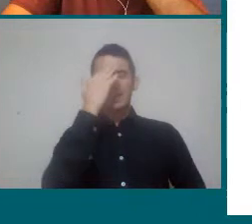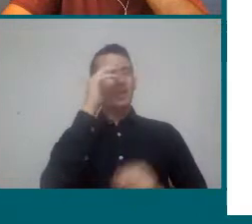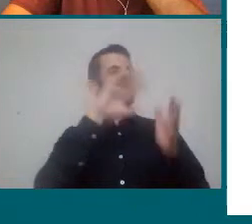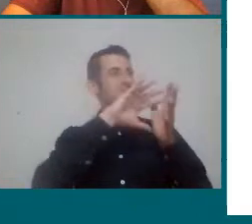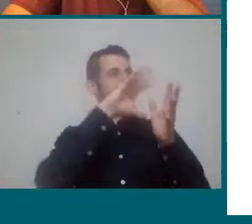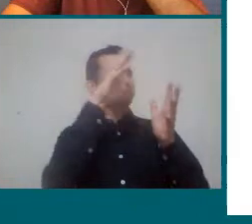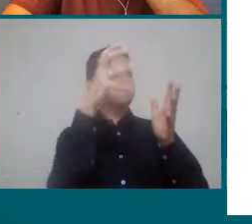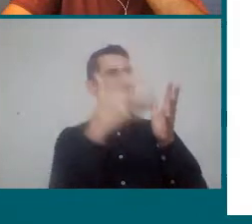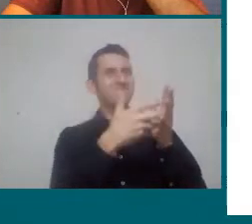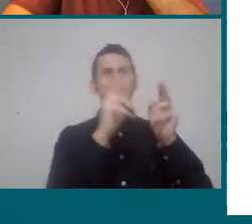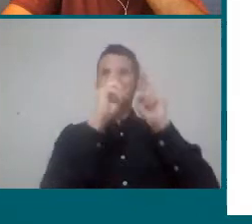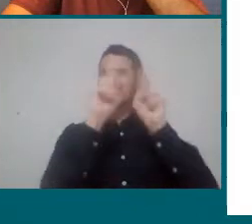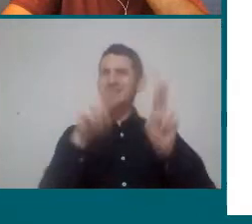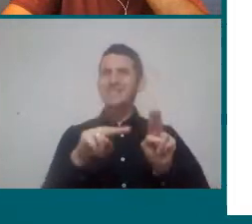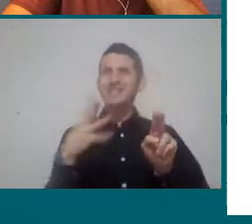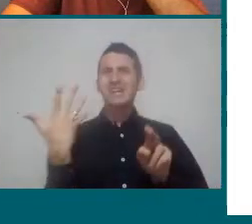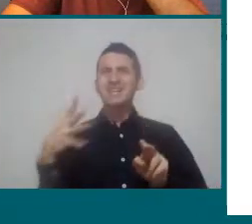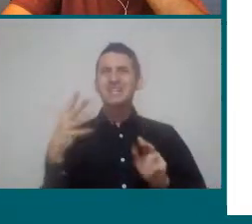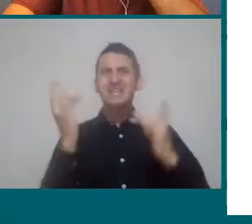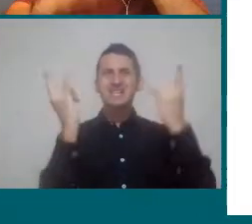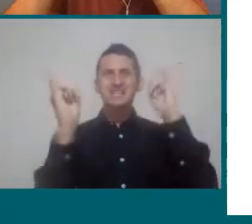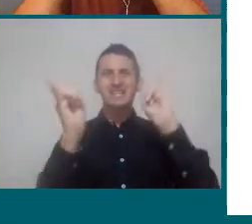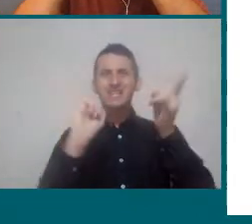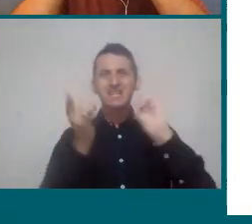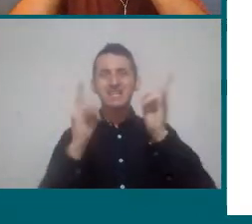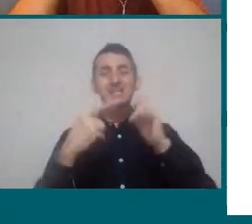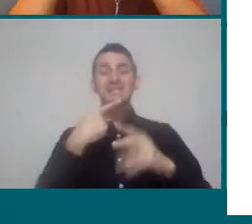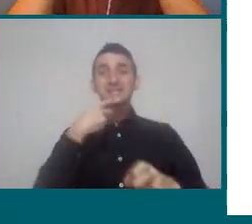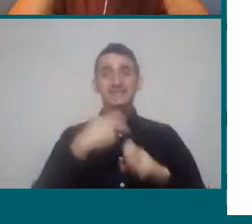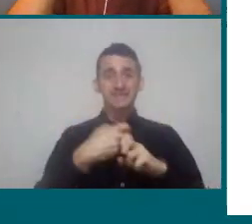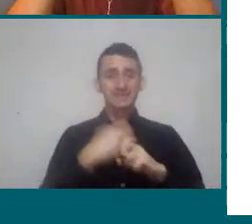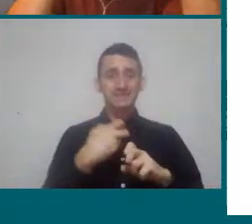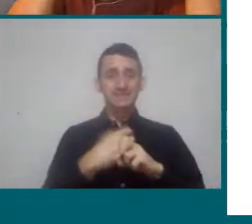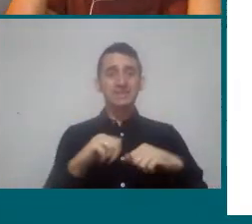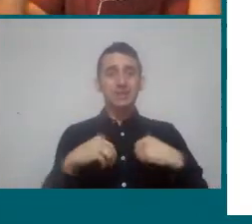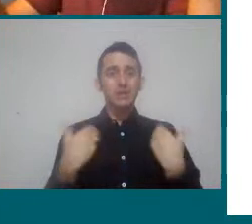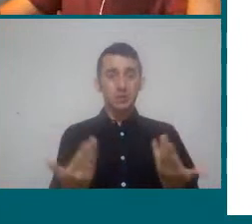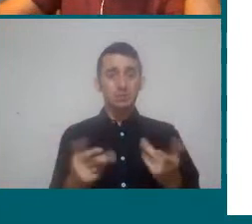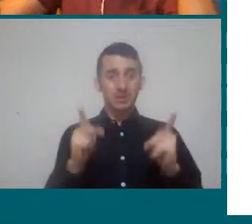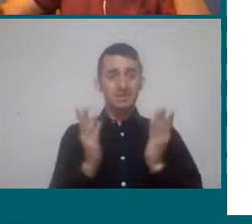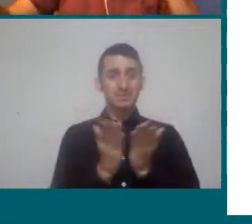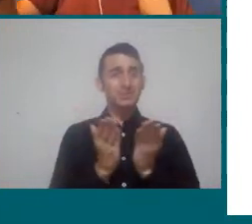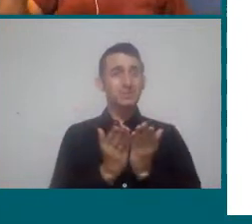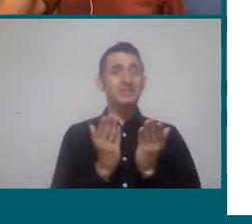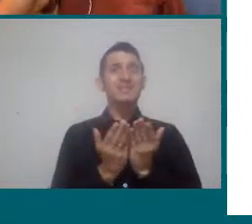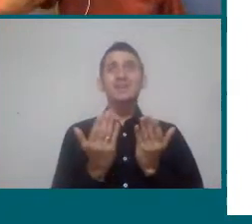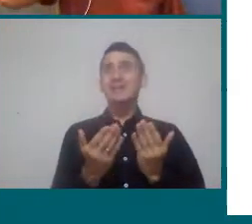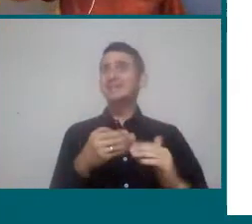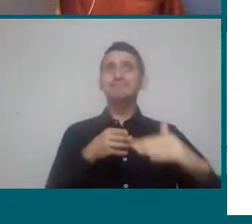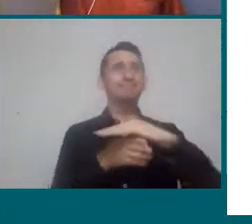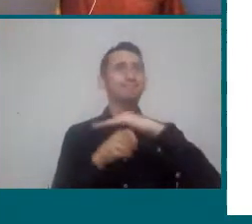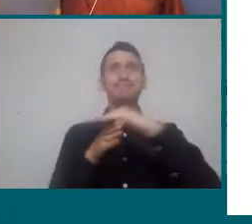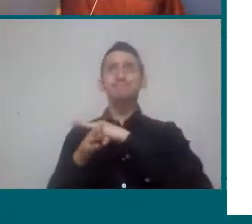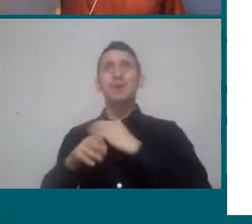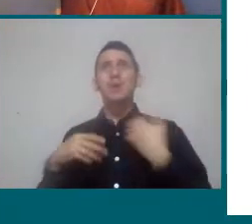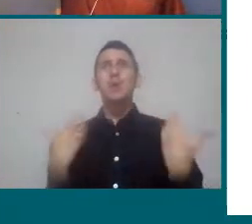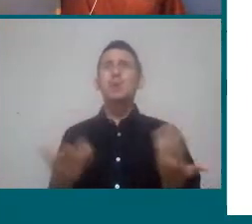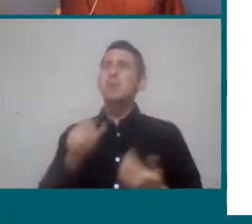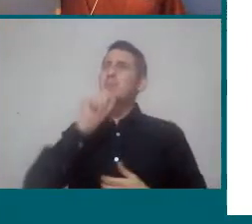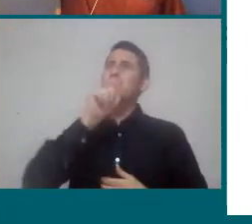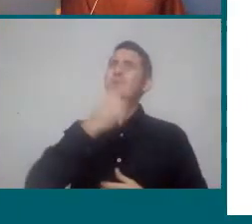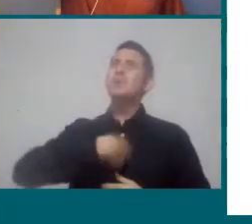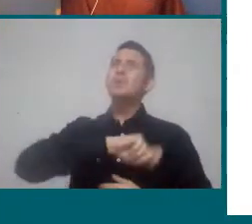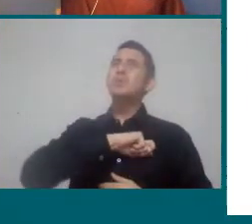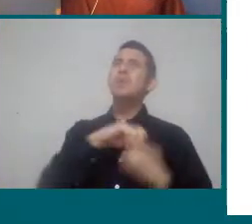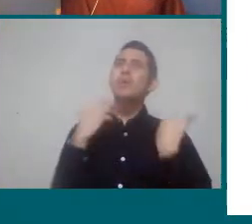sobre la conectividad y el estudio en casa de los estudiantes en este momento. ¿Cómo se ha manejado en